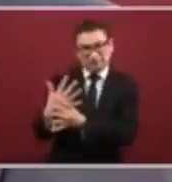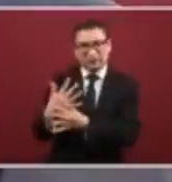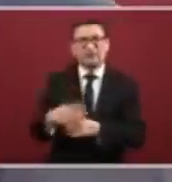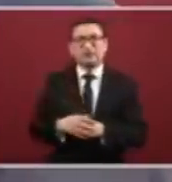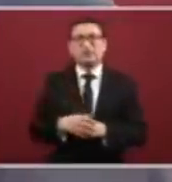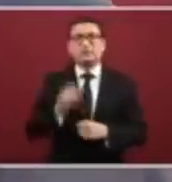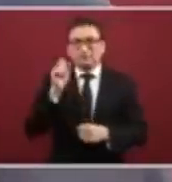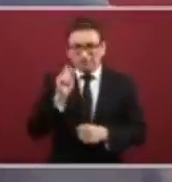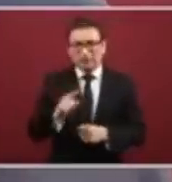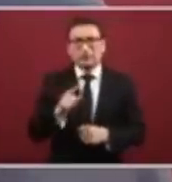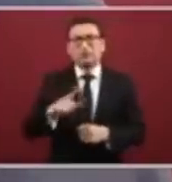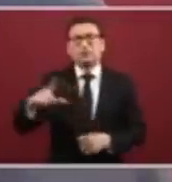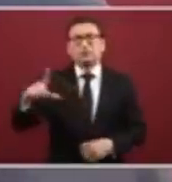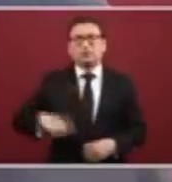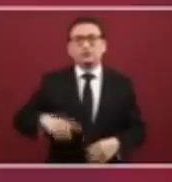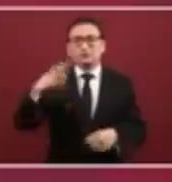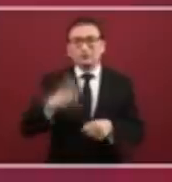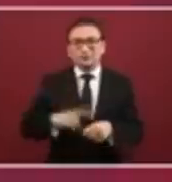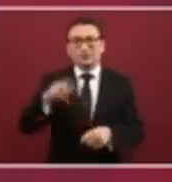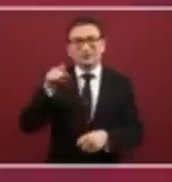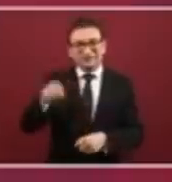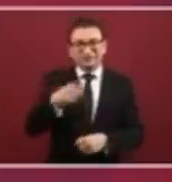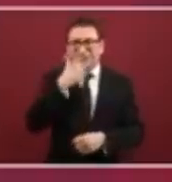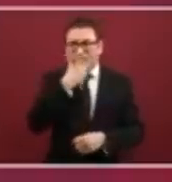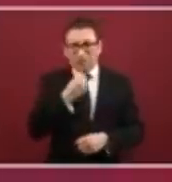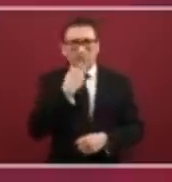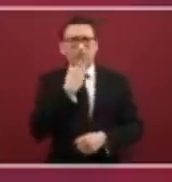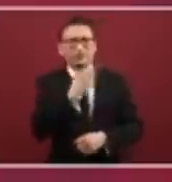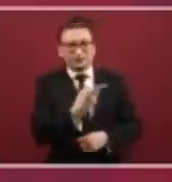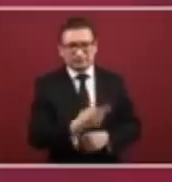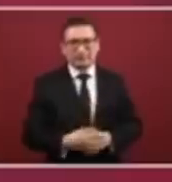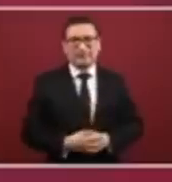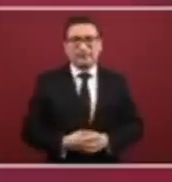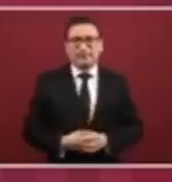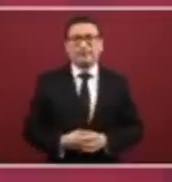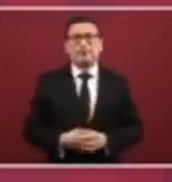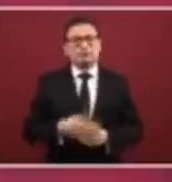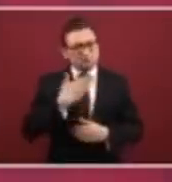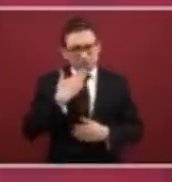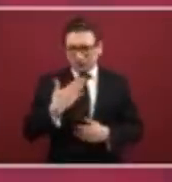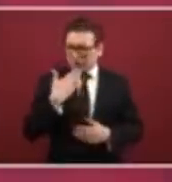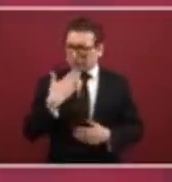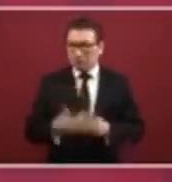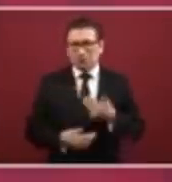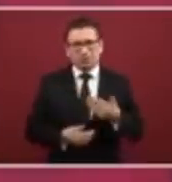ese fue el planteamiento del gobernador. Dice, vamos bien,